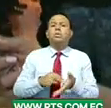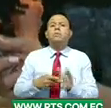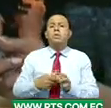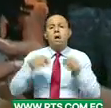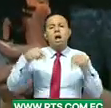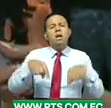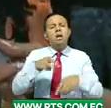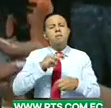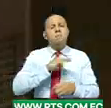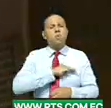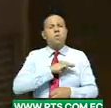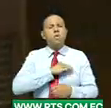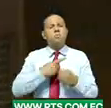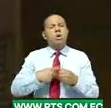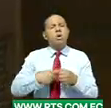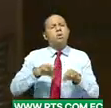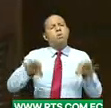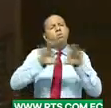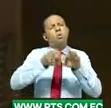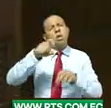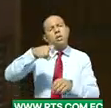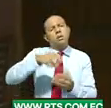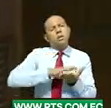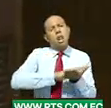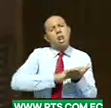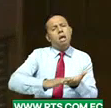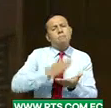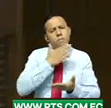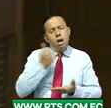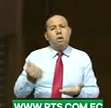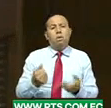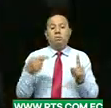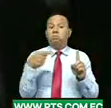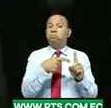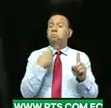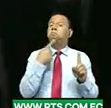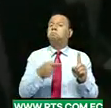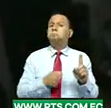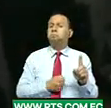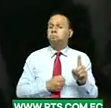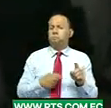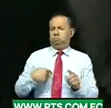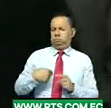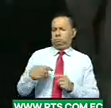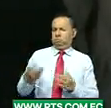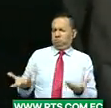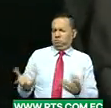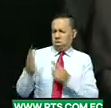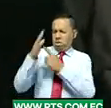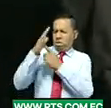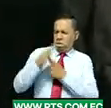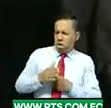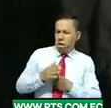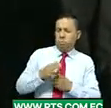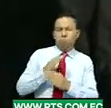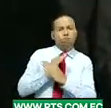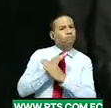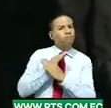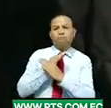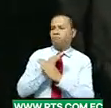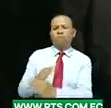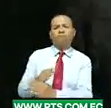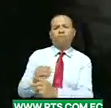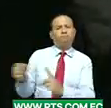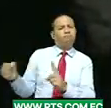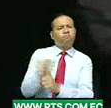limpiado de manera inmediata. Mientras que esta fue la respuesta del alcalde Jorge Yunda. Rechazo y condeno todo tipo de actos